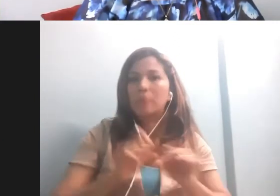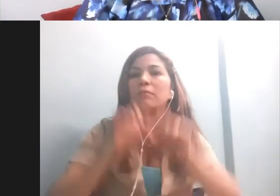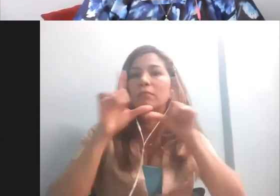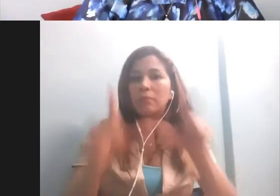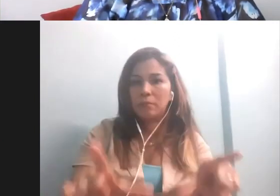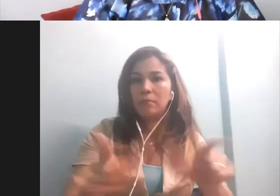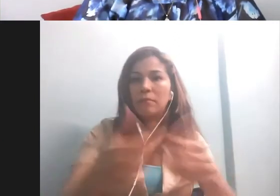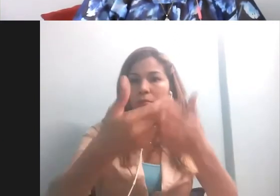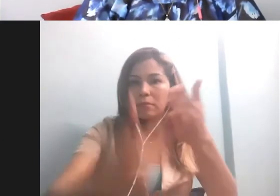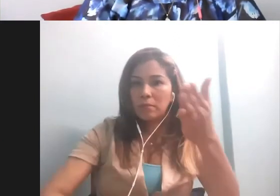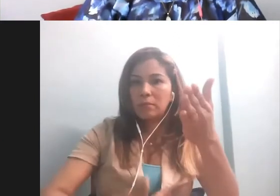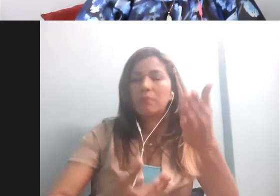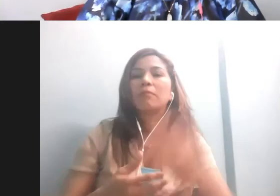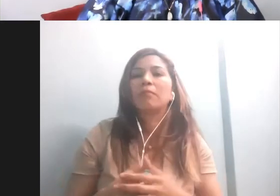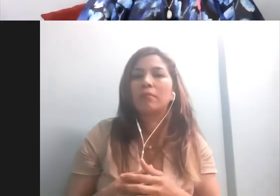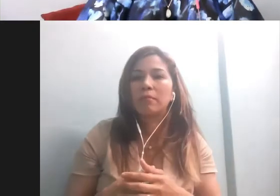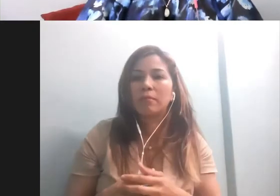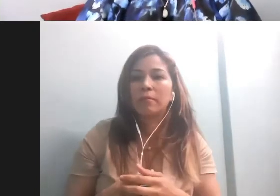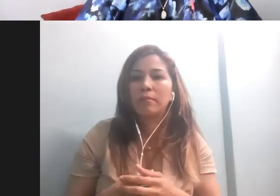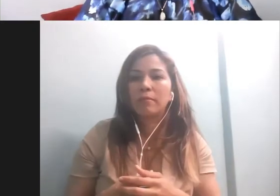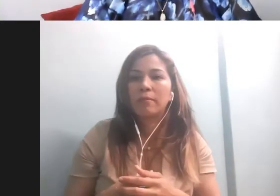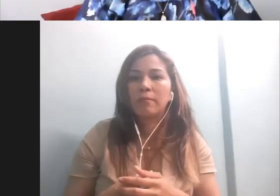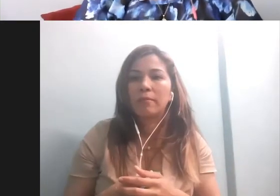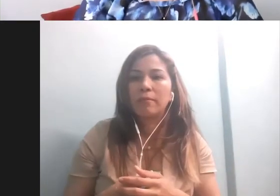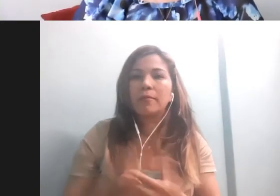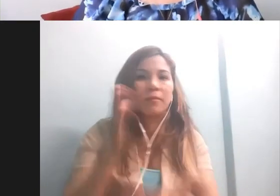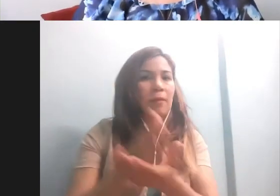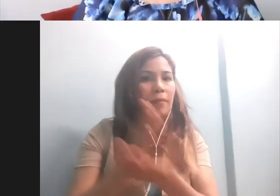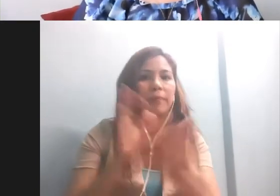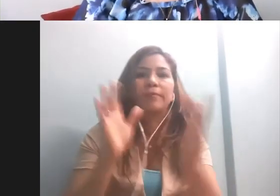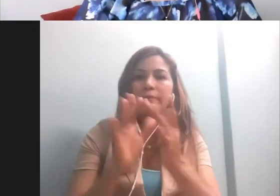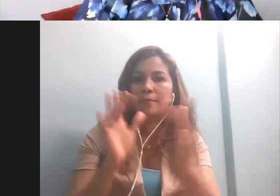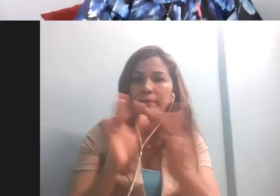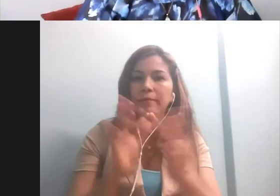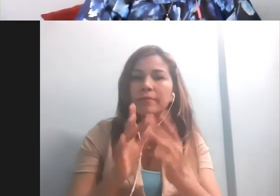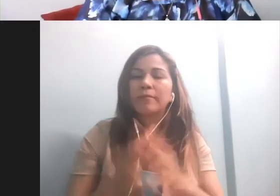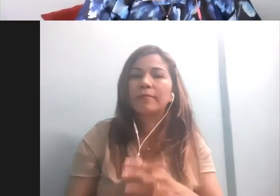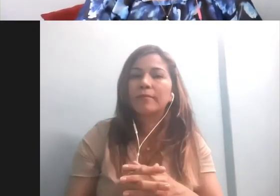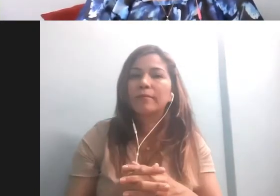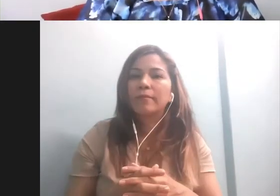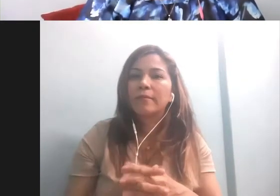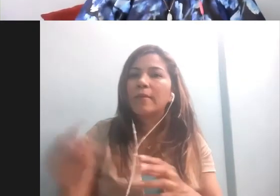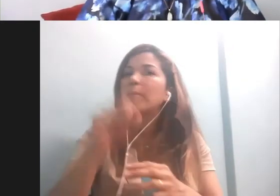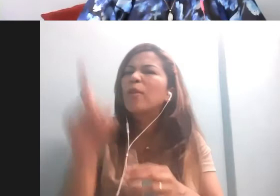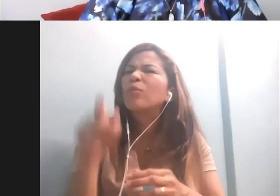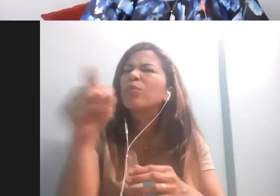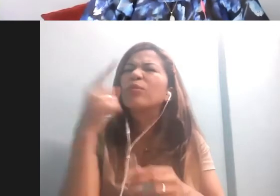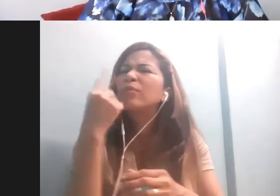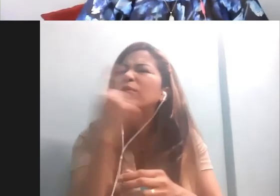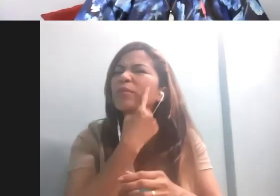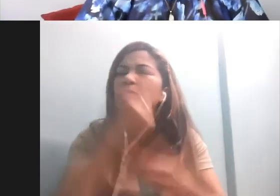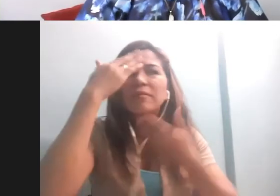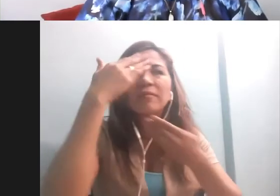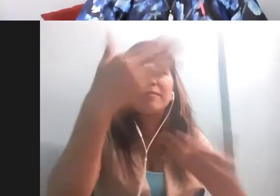estamos en contacto casi siempre. Maravilloso. Dalia, ¿qué mensaje le podríamos dar a los que estén viendo este